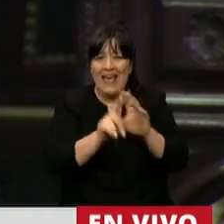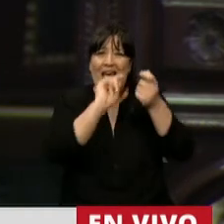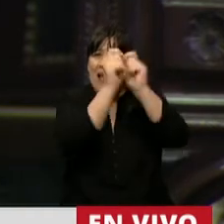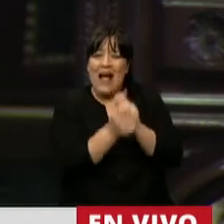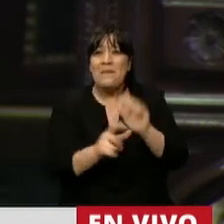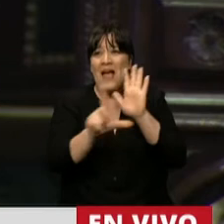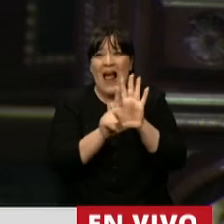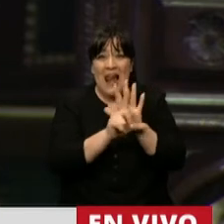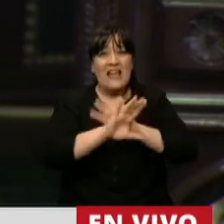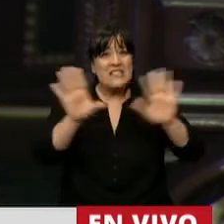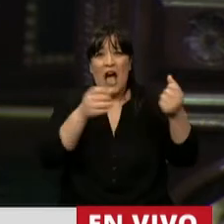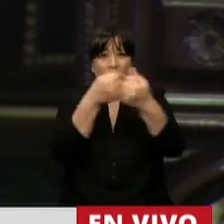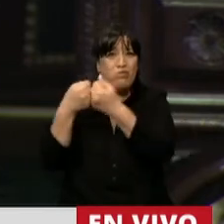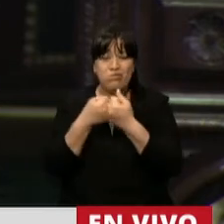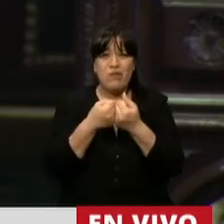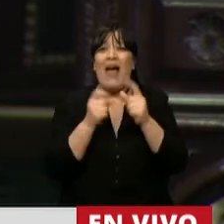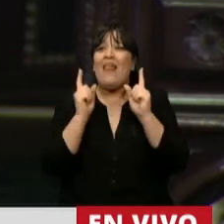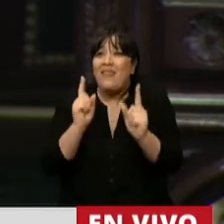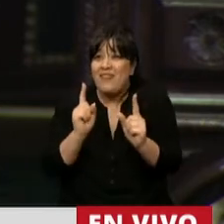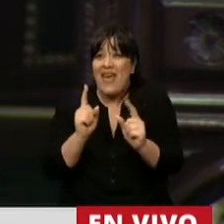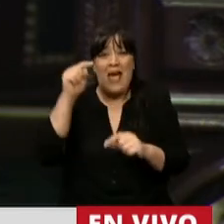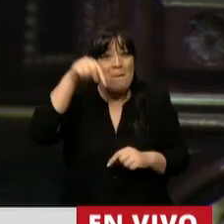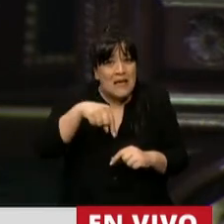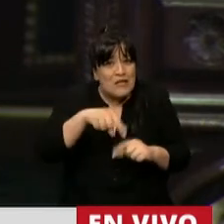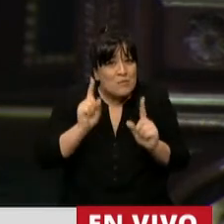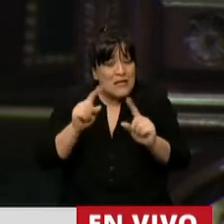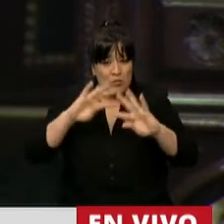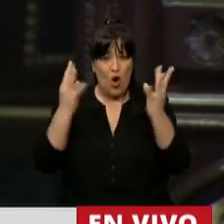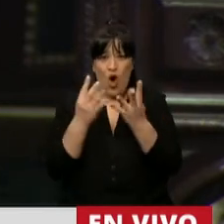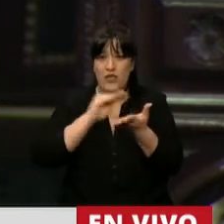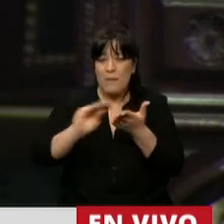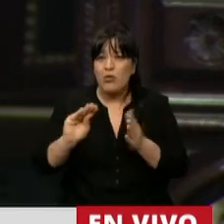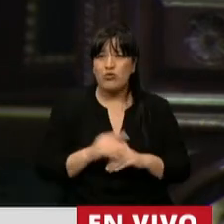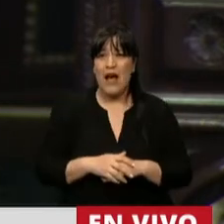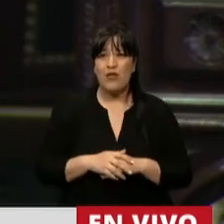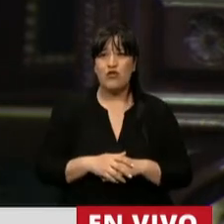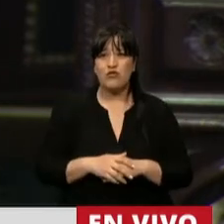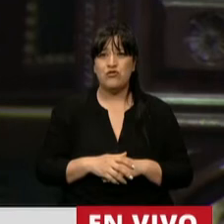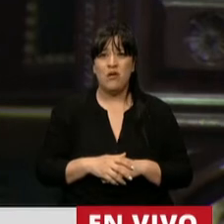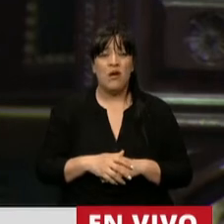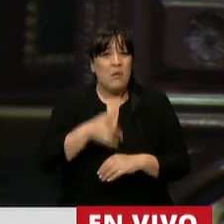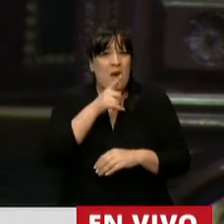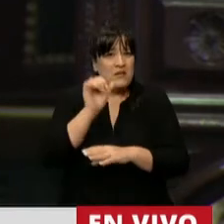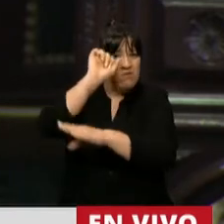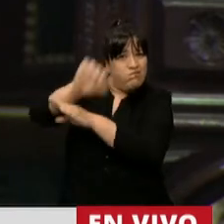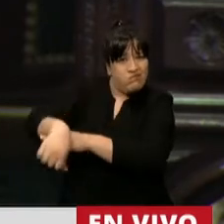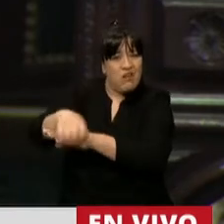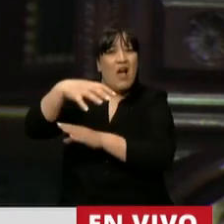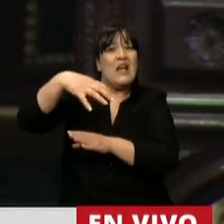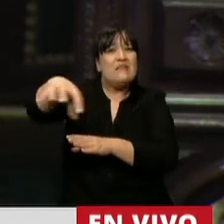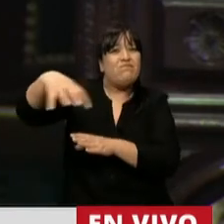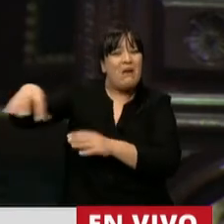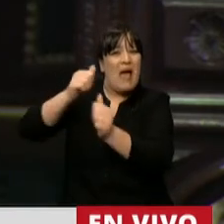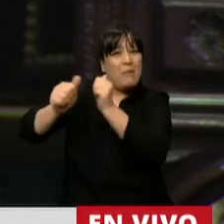una ley que salió por unanimidad desde esta Cámara a espaldas de lo que necesita el